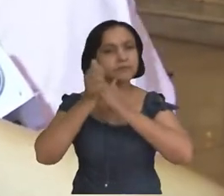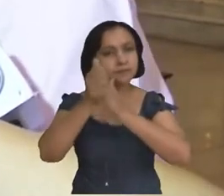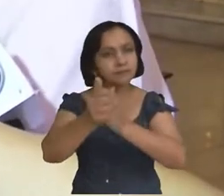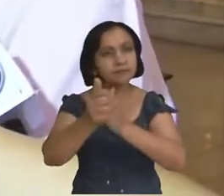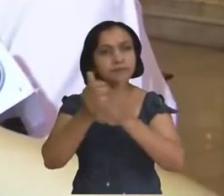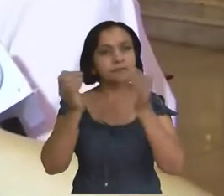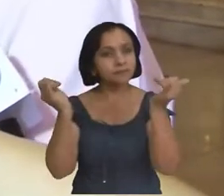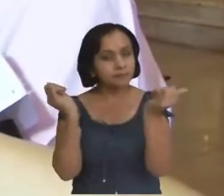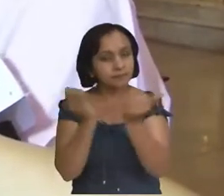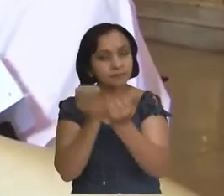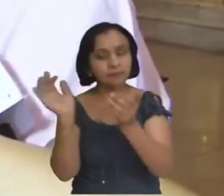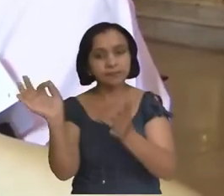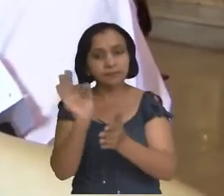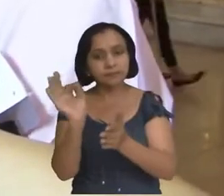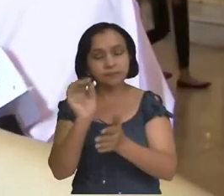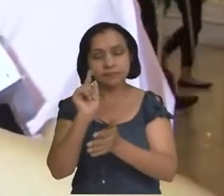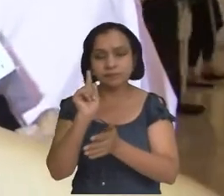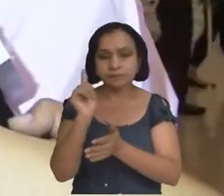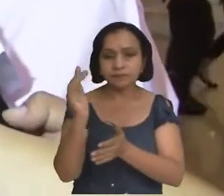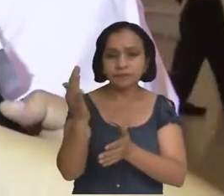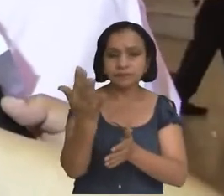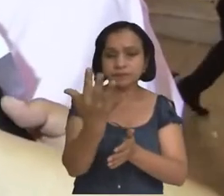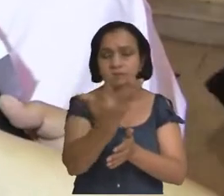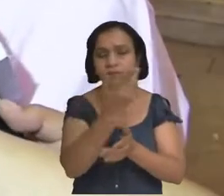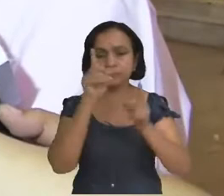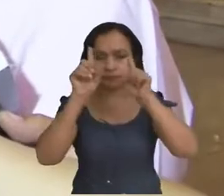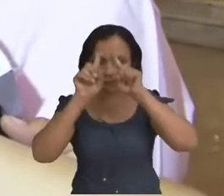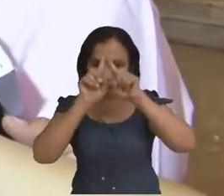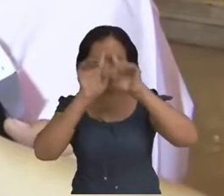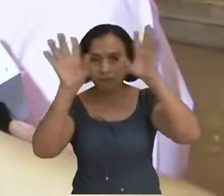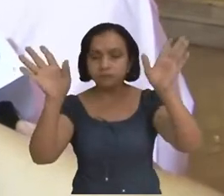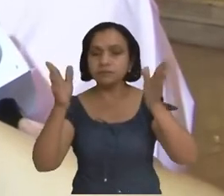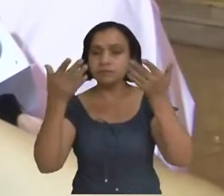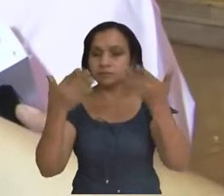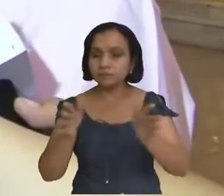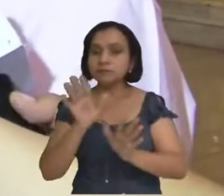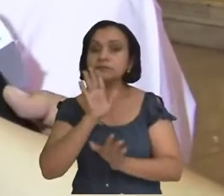además todos nosotros estamos claros de que hablamos de